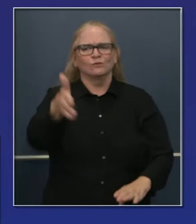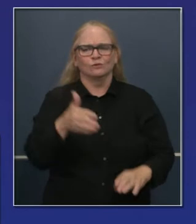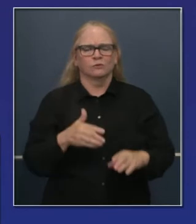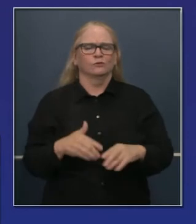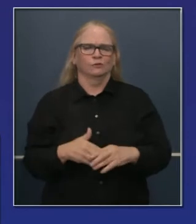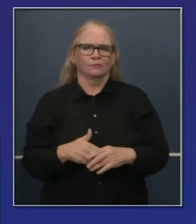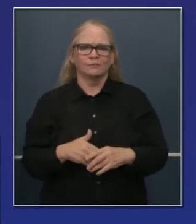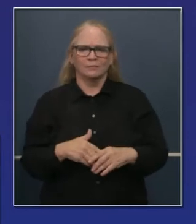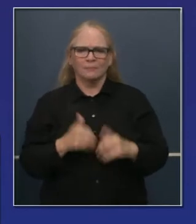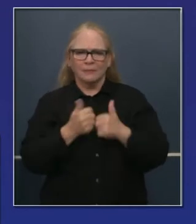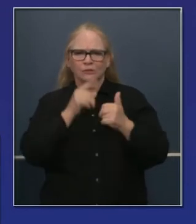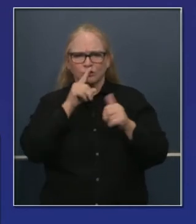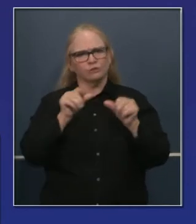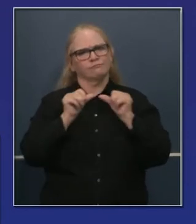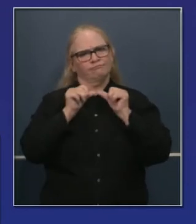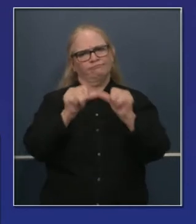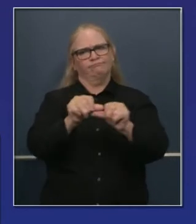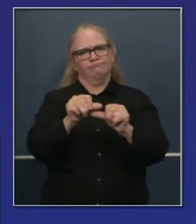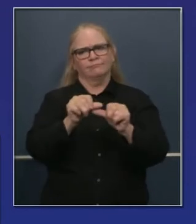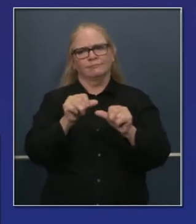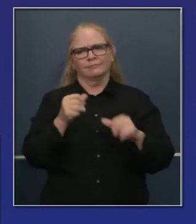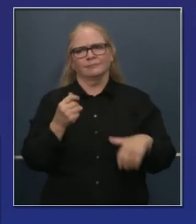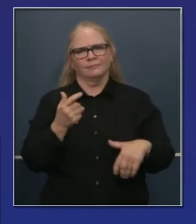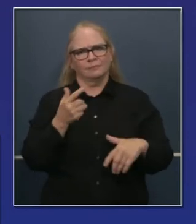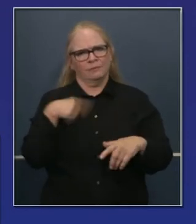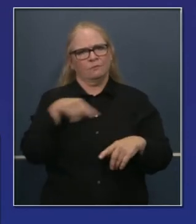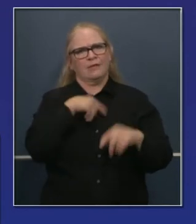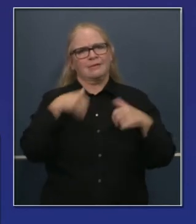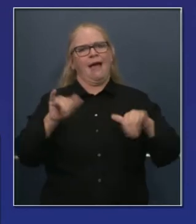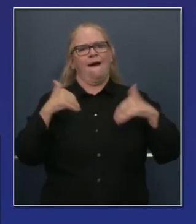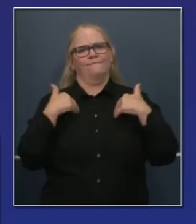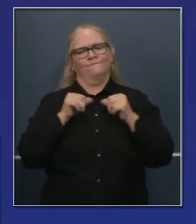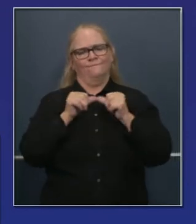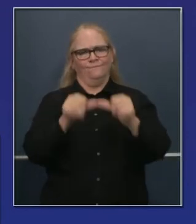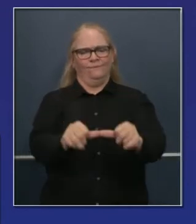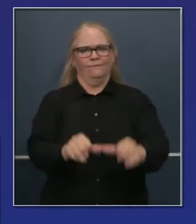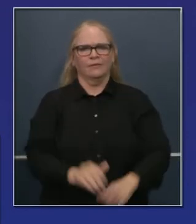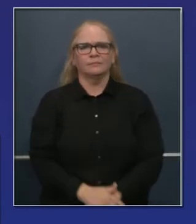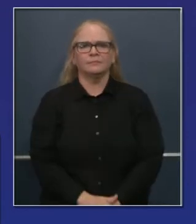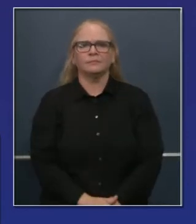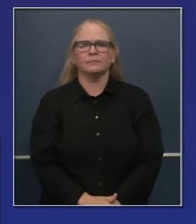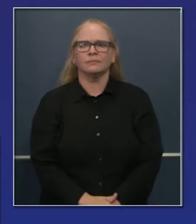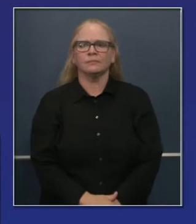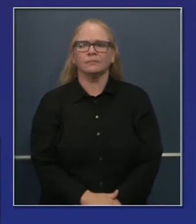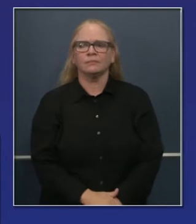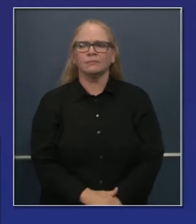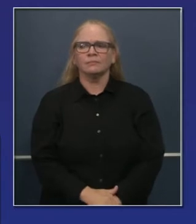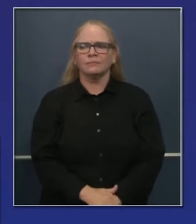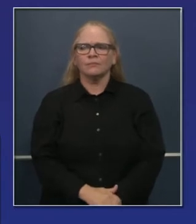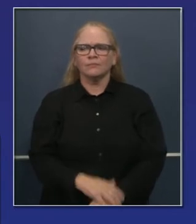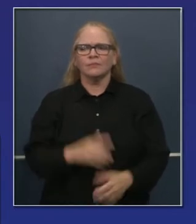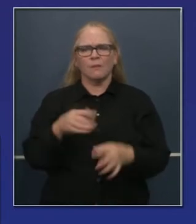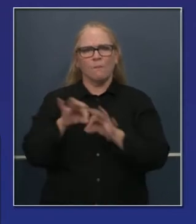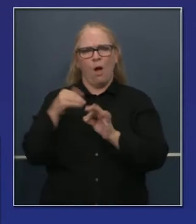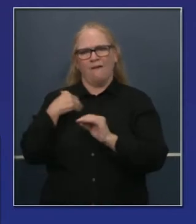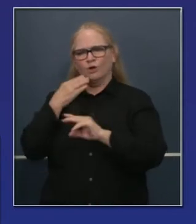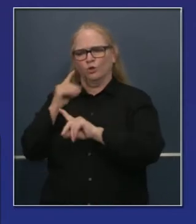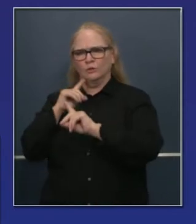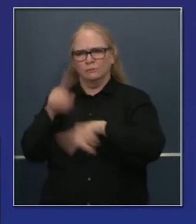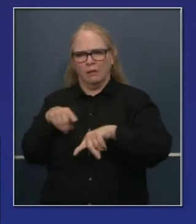asegurándonos de que ese sea el caso tenemos que estar seguros de tener un sistema de